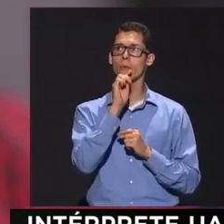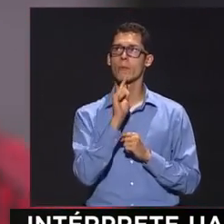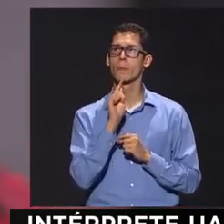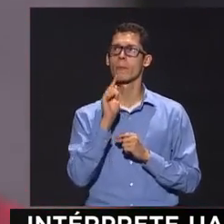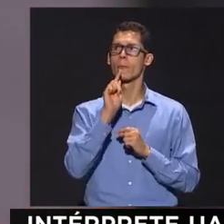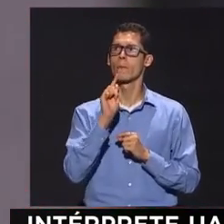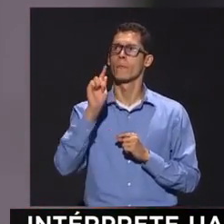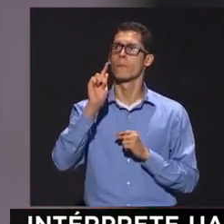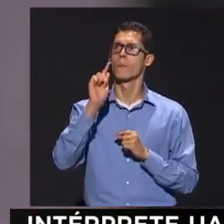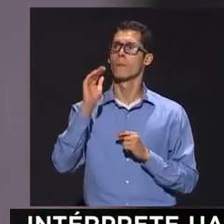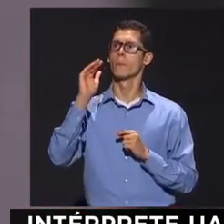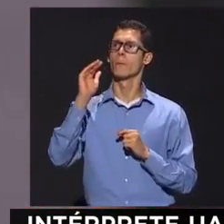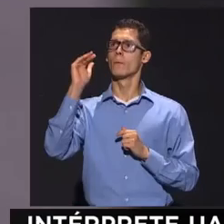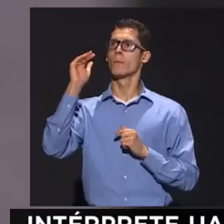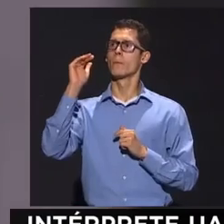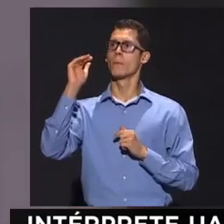por qué